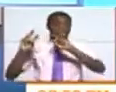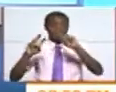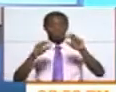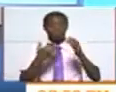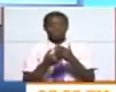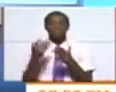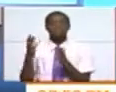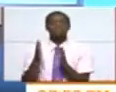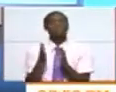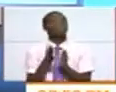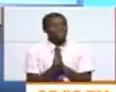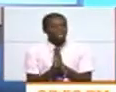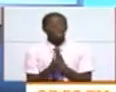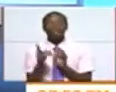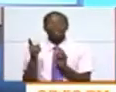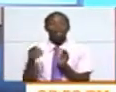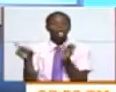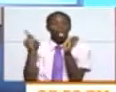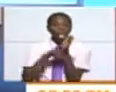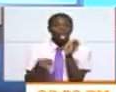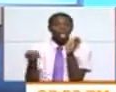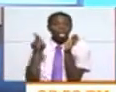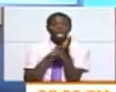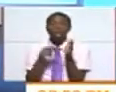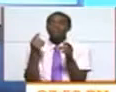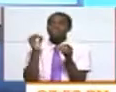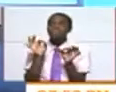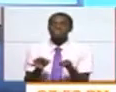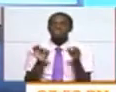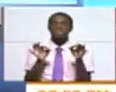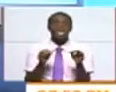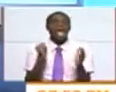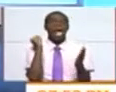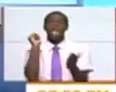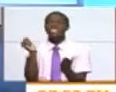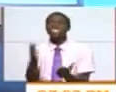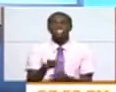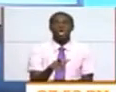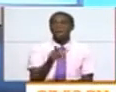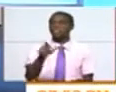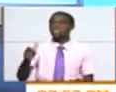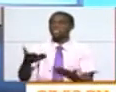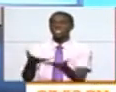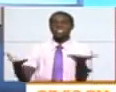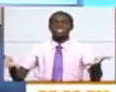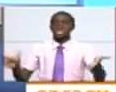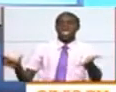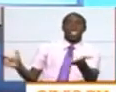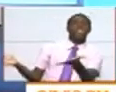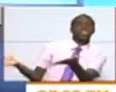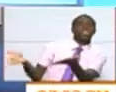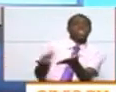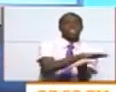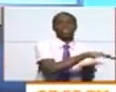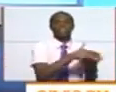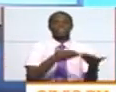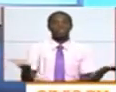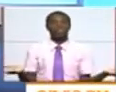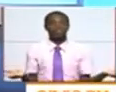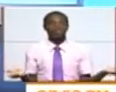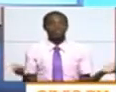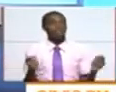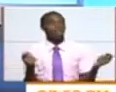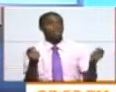Lo importante es, una y otra vez, ¿vieron? Sin pruebas ni nada, asesino, genocida. Ey, evidentemente se crean